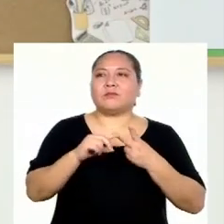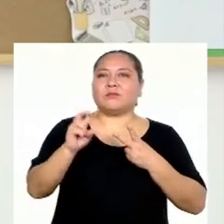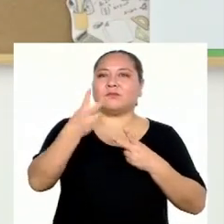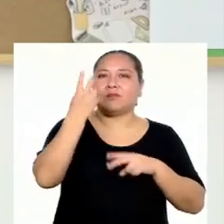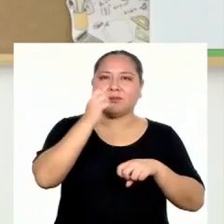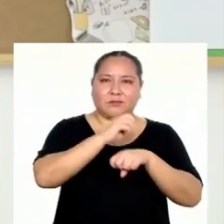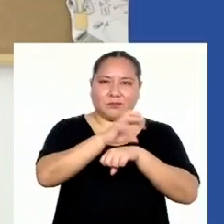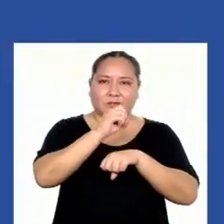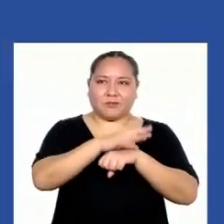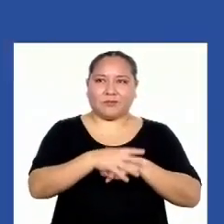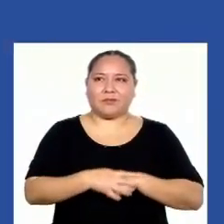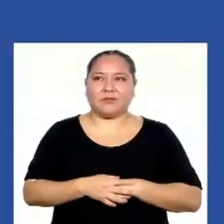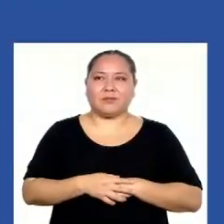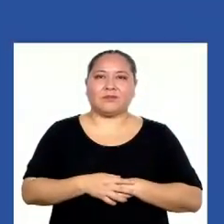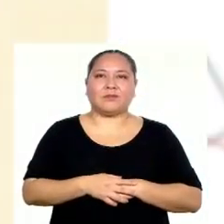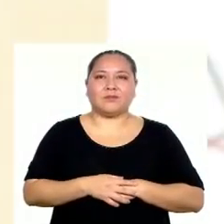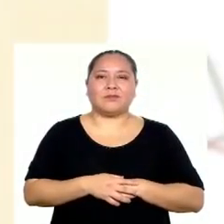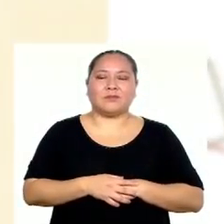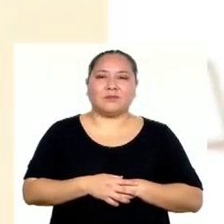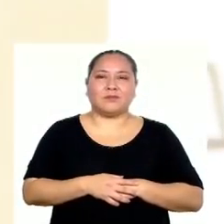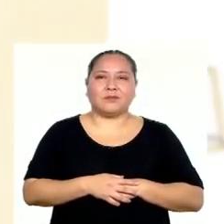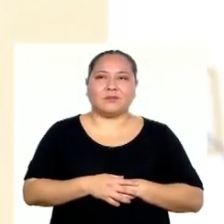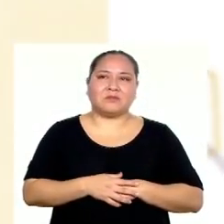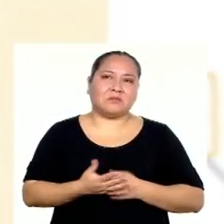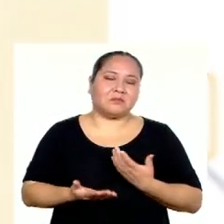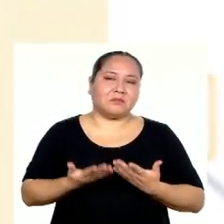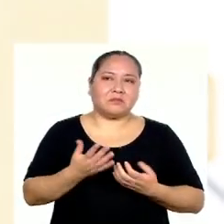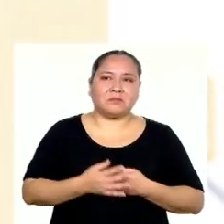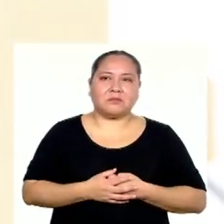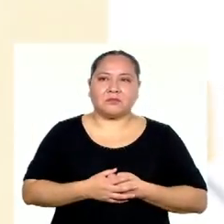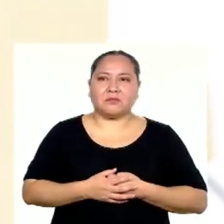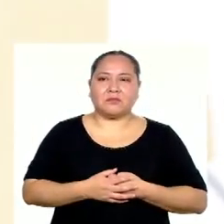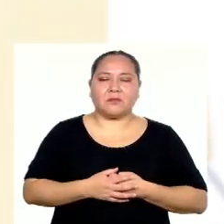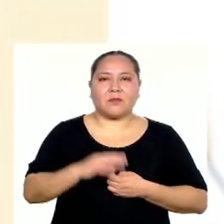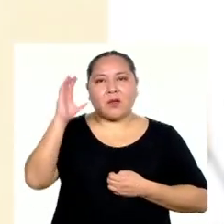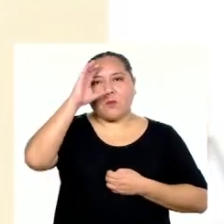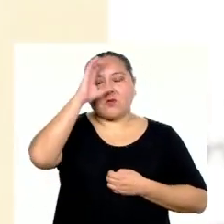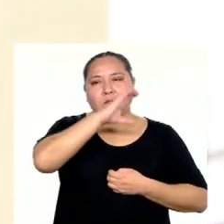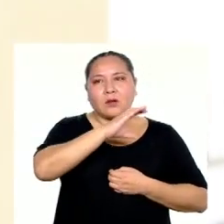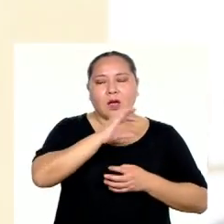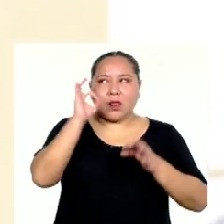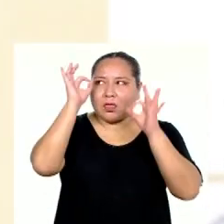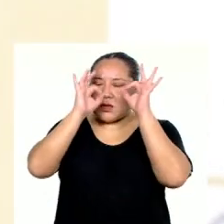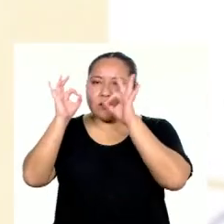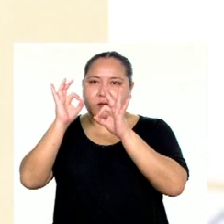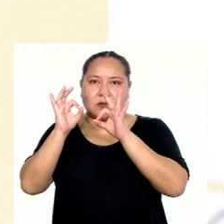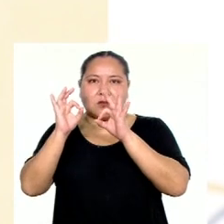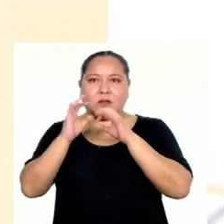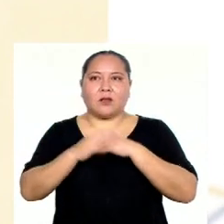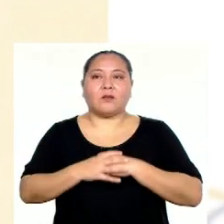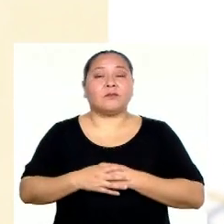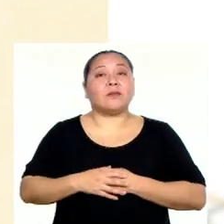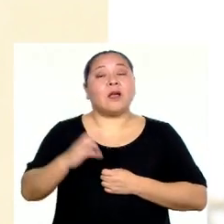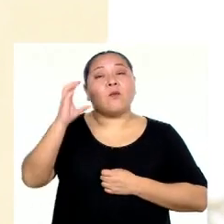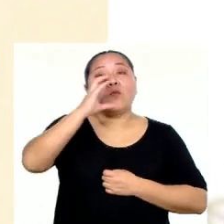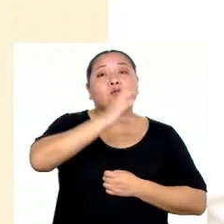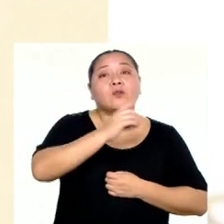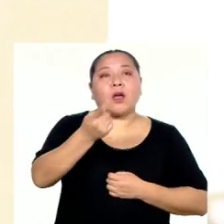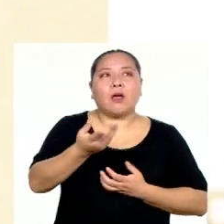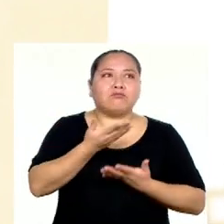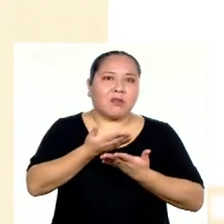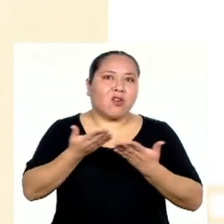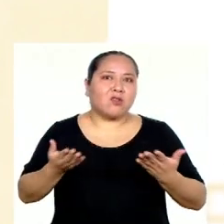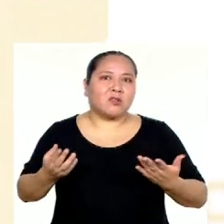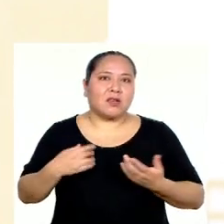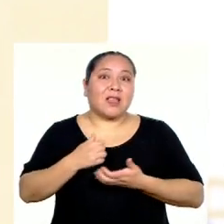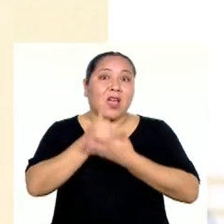segunda recomendación. Podría ser buscar distracciones. Debemos buscar una actividad que nos ayude a